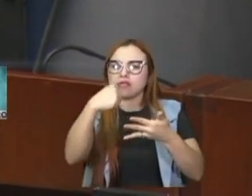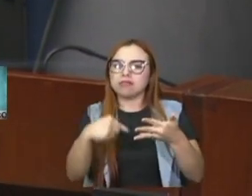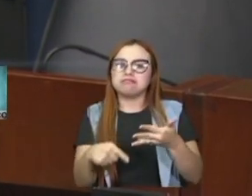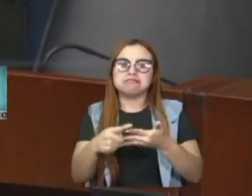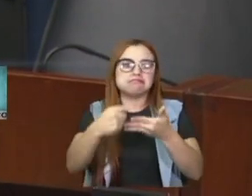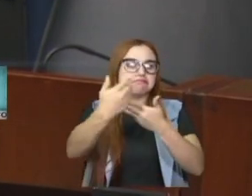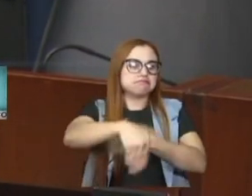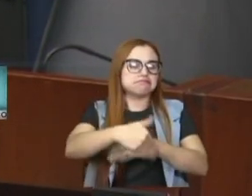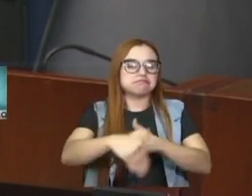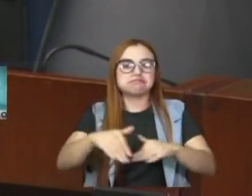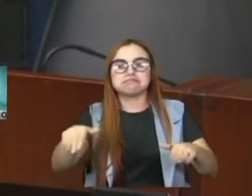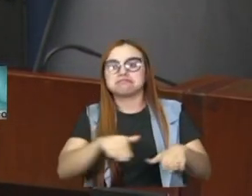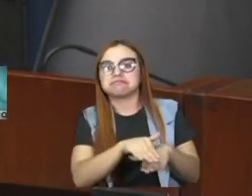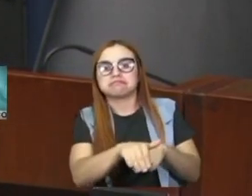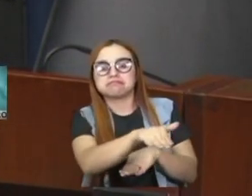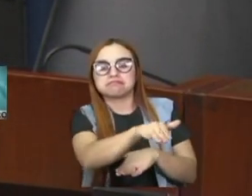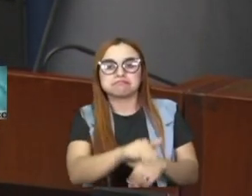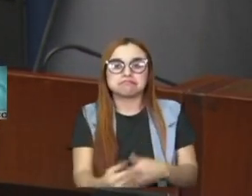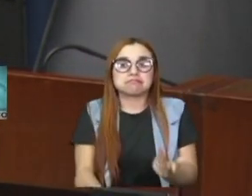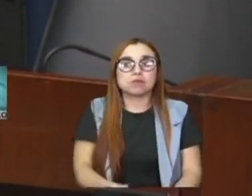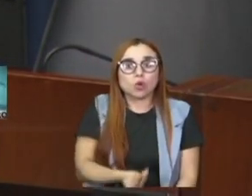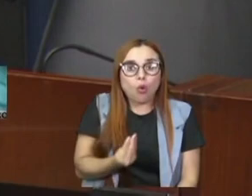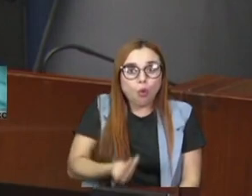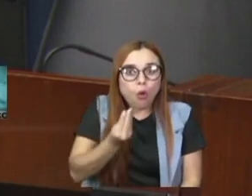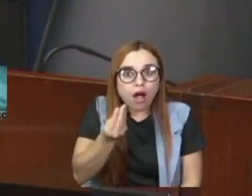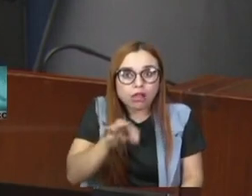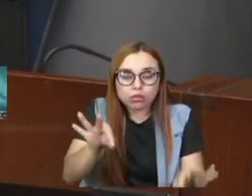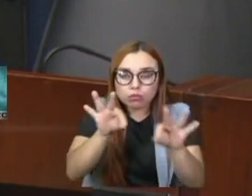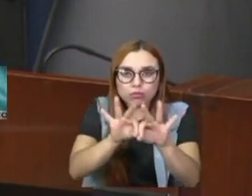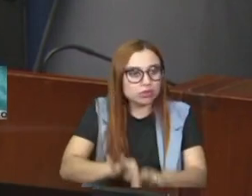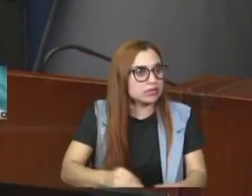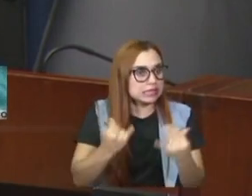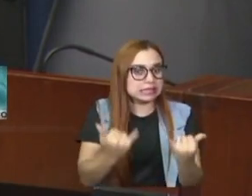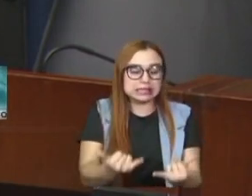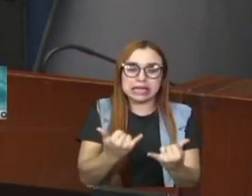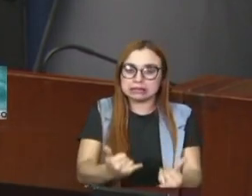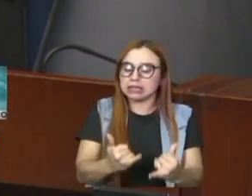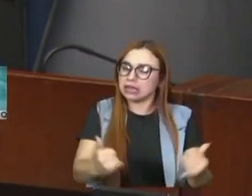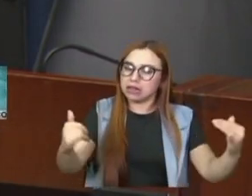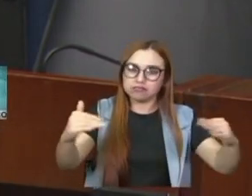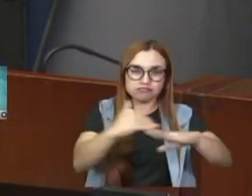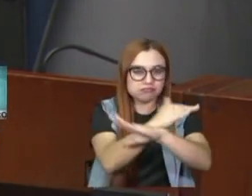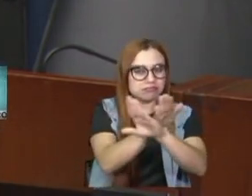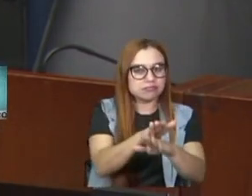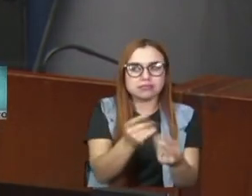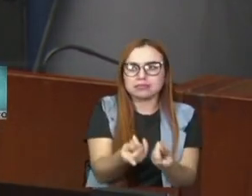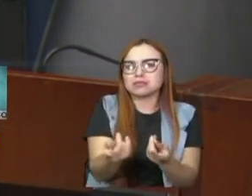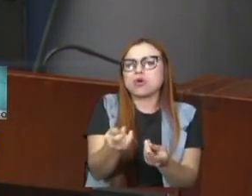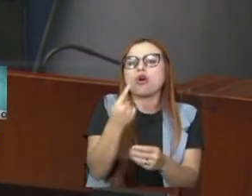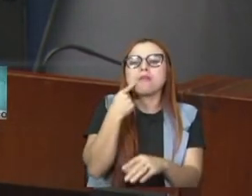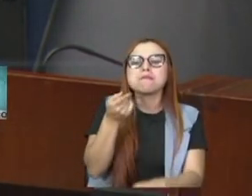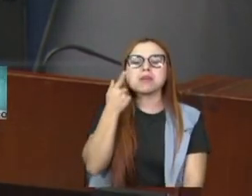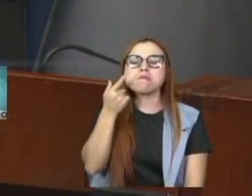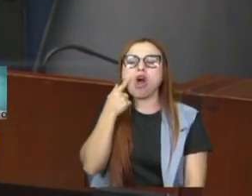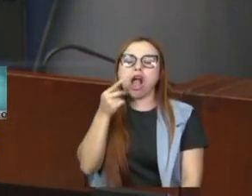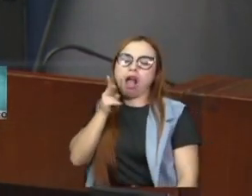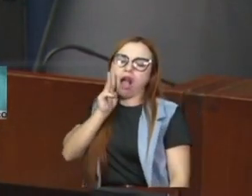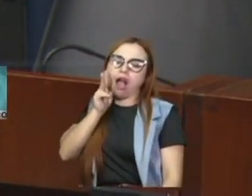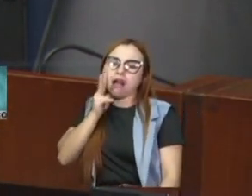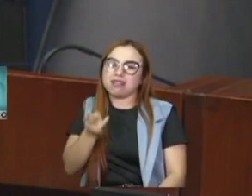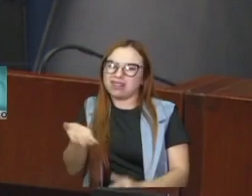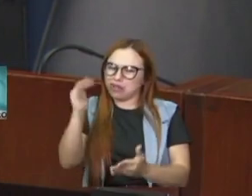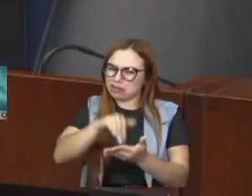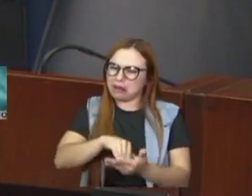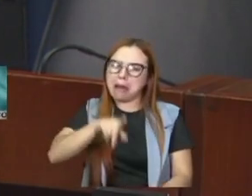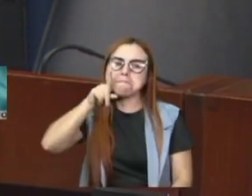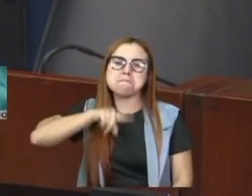vemos cuándo se va a iniciar esta obra, y nosotros esperamos de que no sea un engaño más para los colonenses.